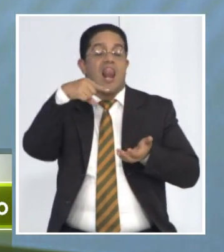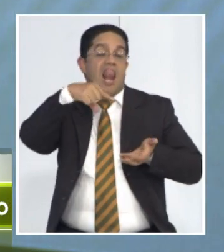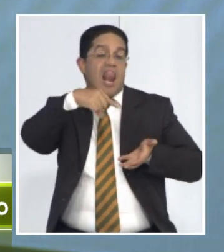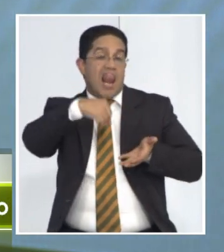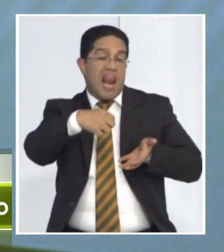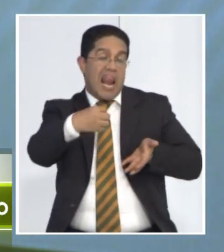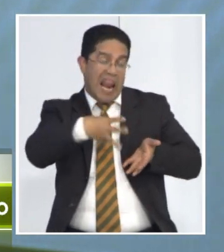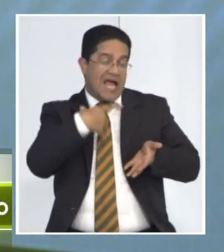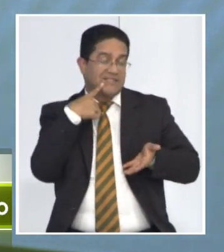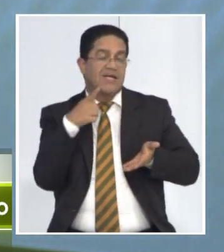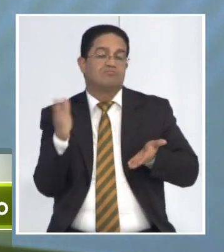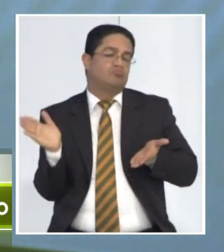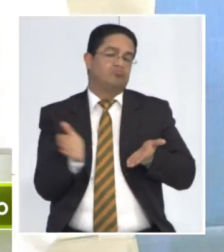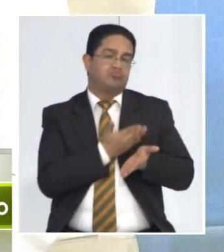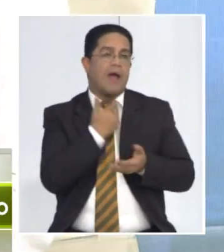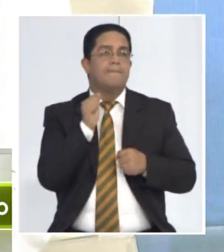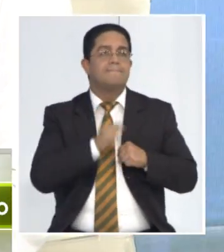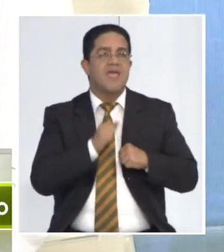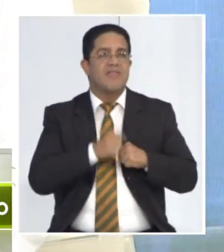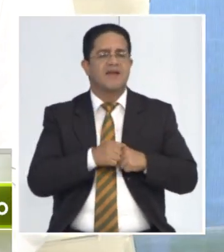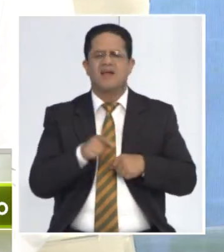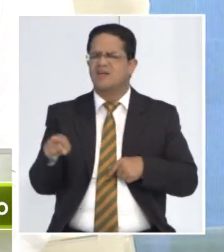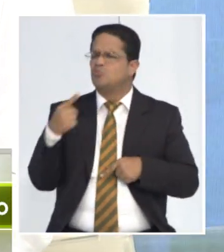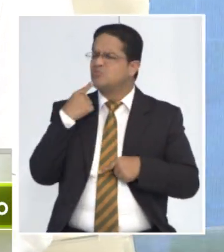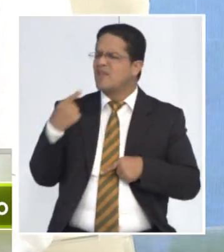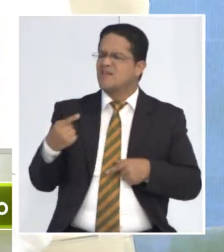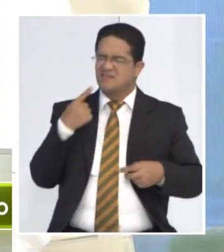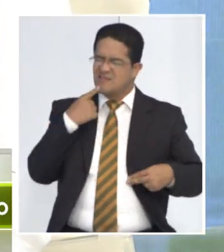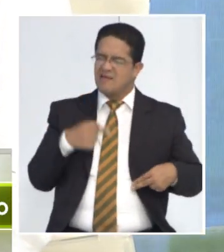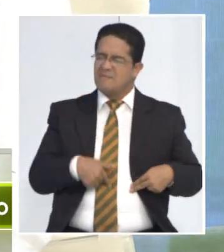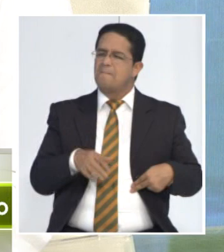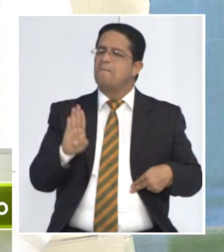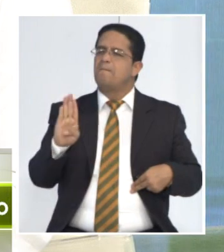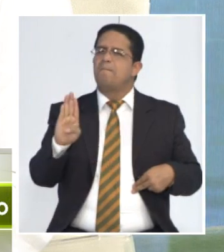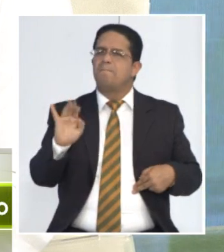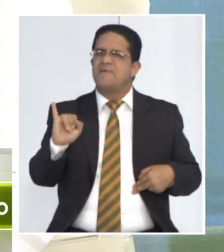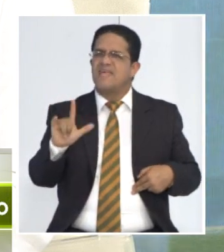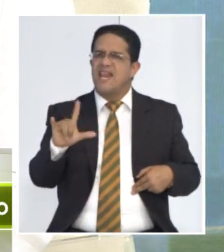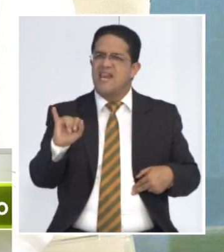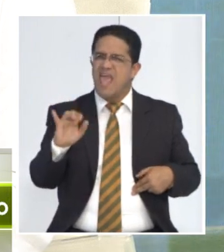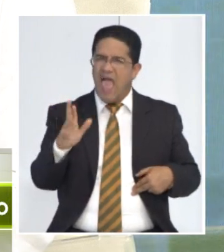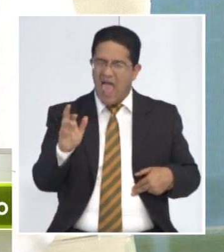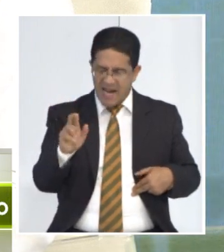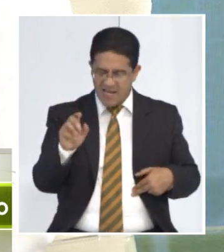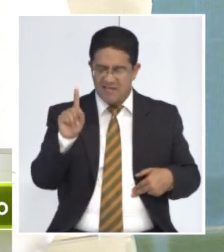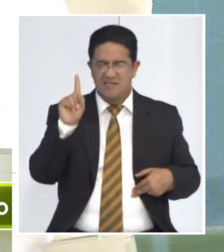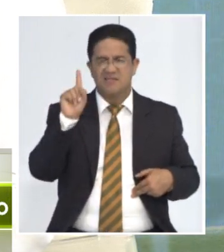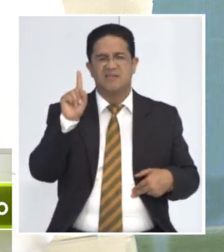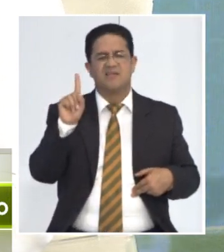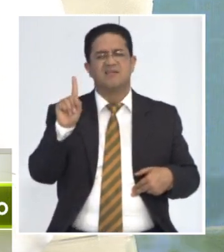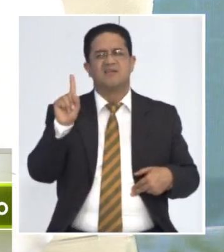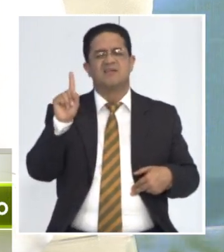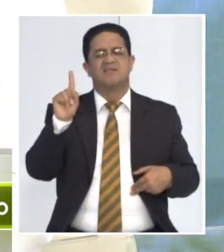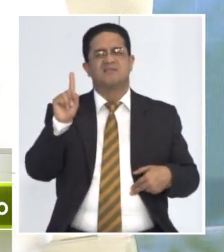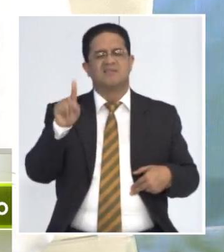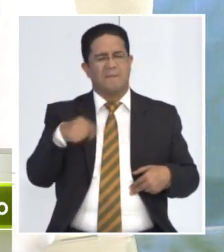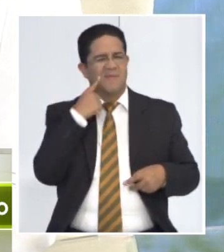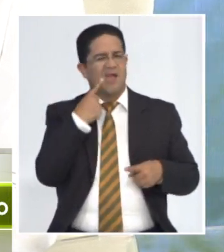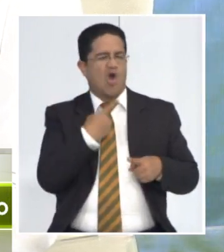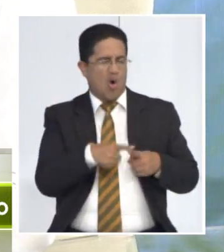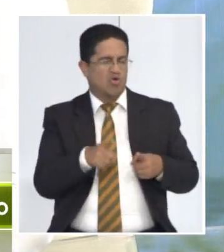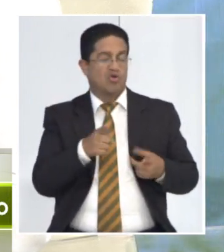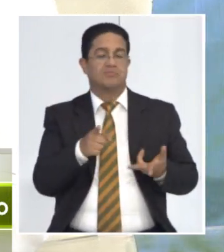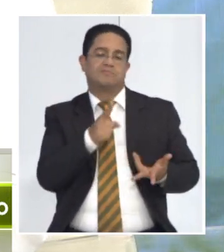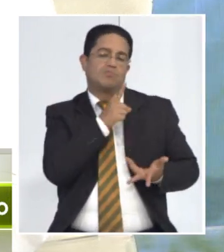esas piedras que están ahí, ¿no? Cuando nos habla sobre las vías biliares, también están algunos órganos involucrados, por ejemplo la